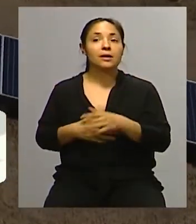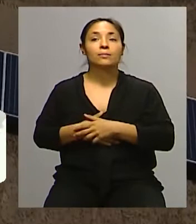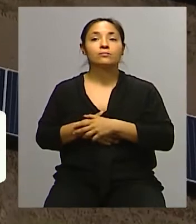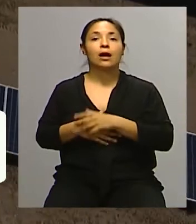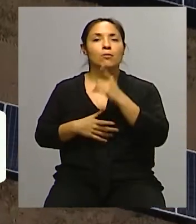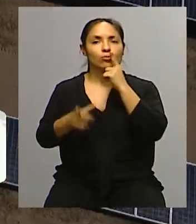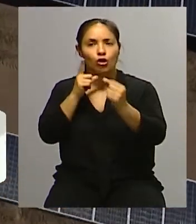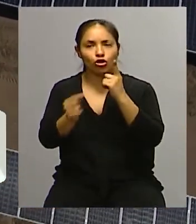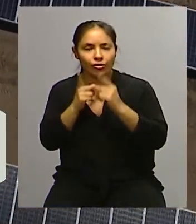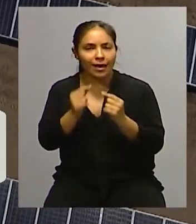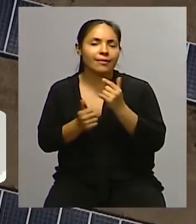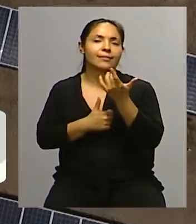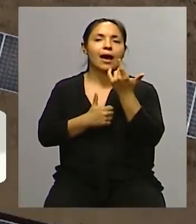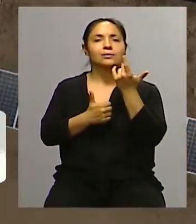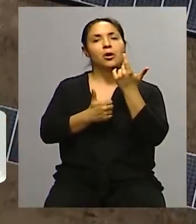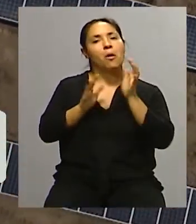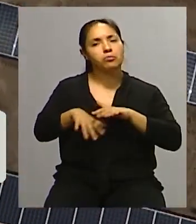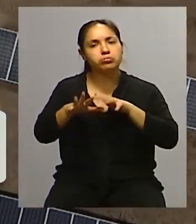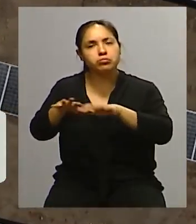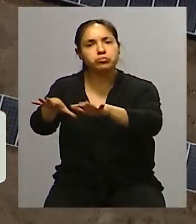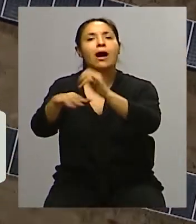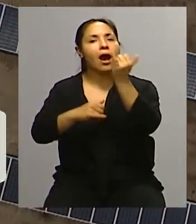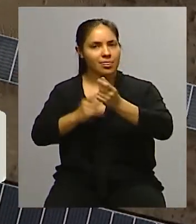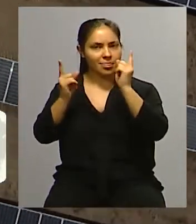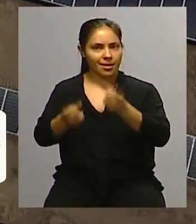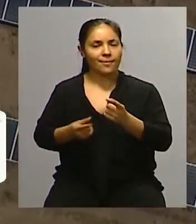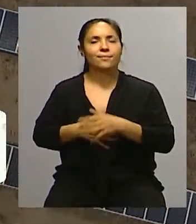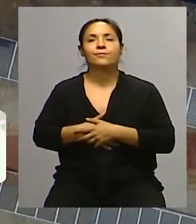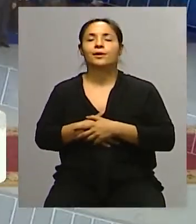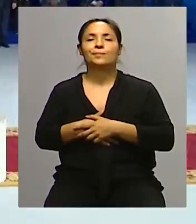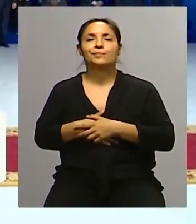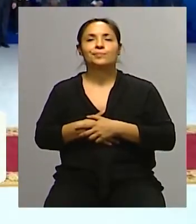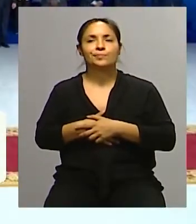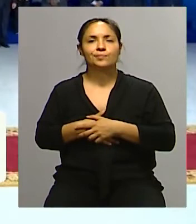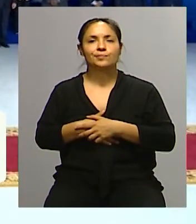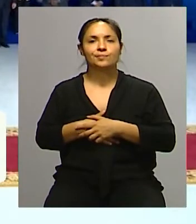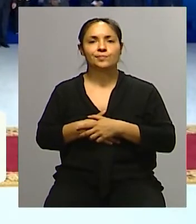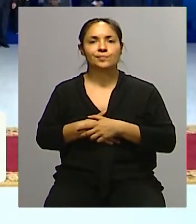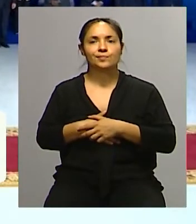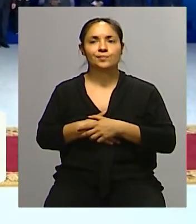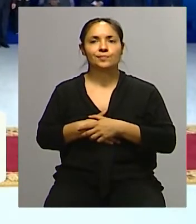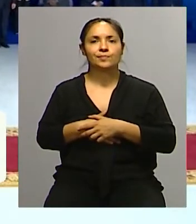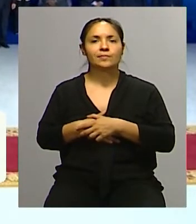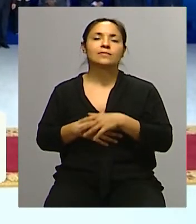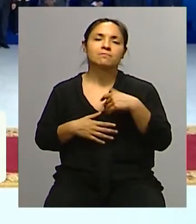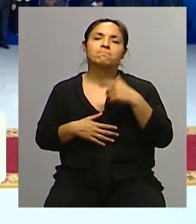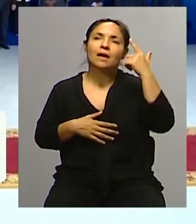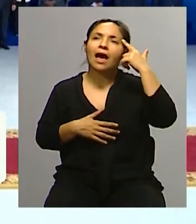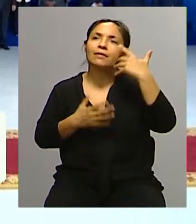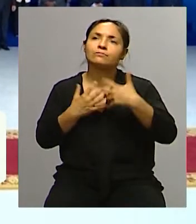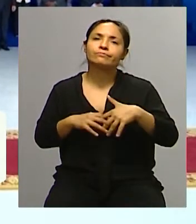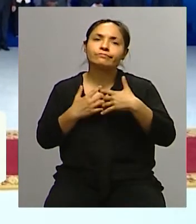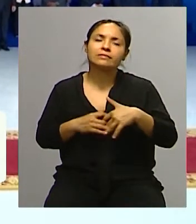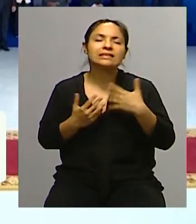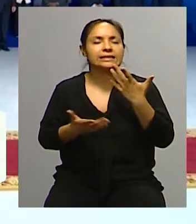ocurren protestas, reclamos, que también nos empiezan a hacer un poco de ruido en la cabeza. Entonces,